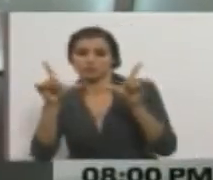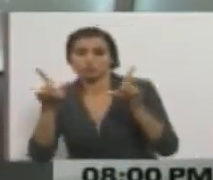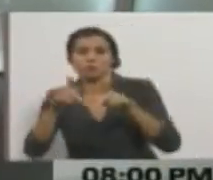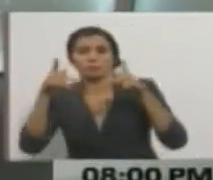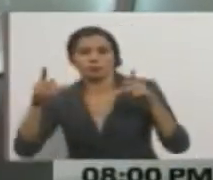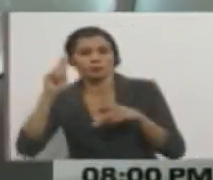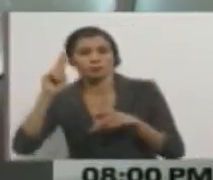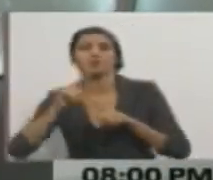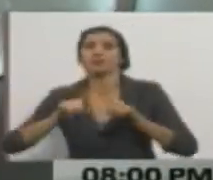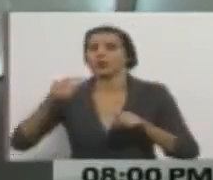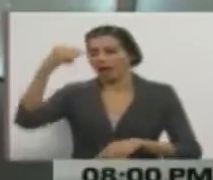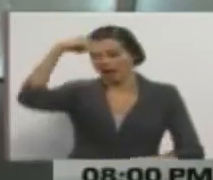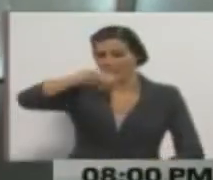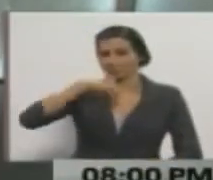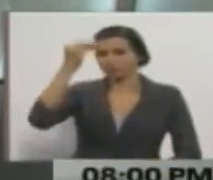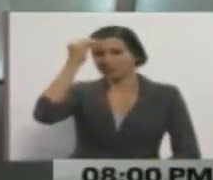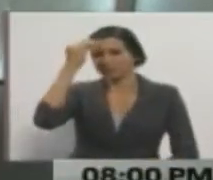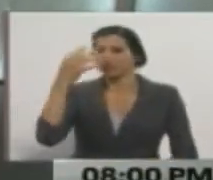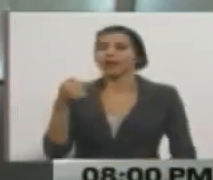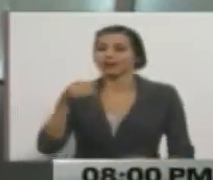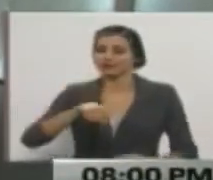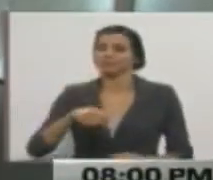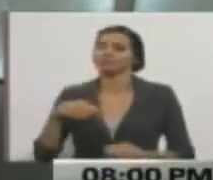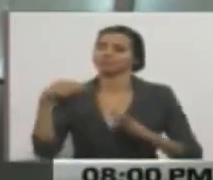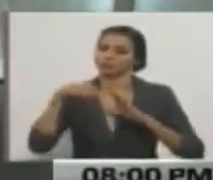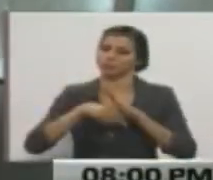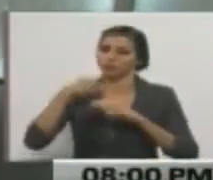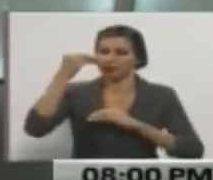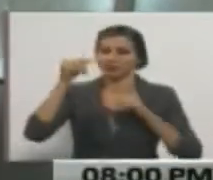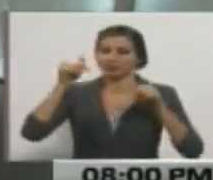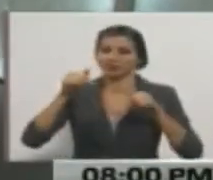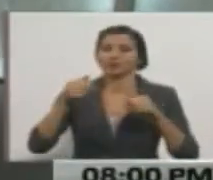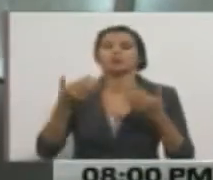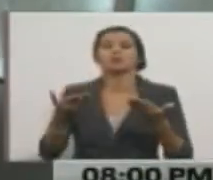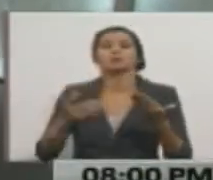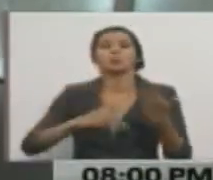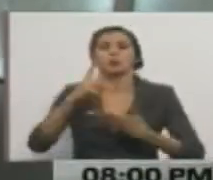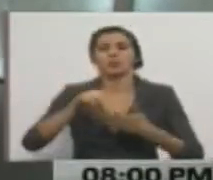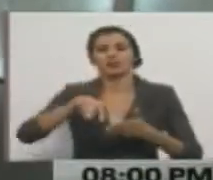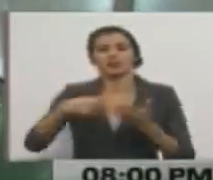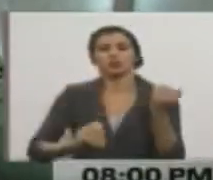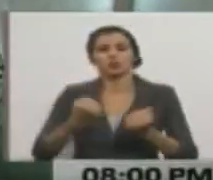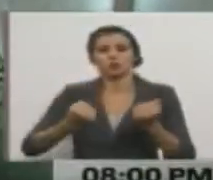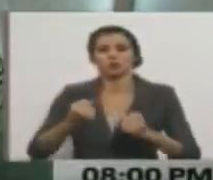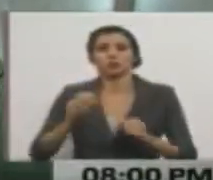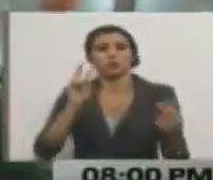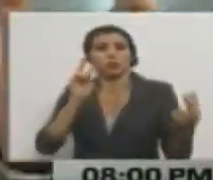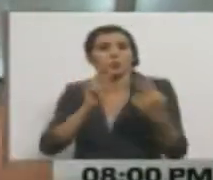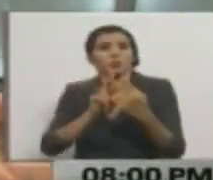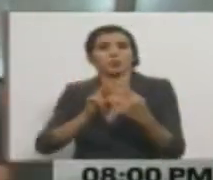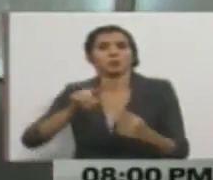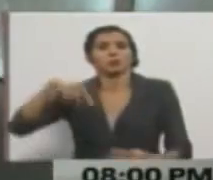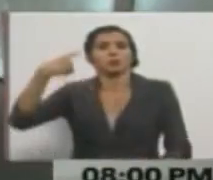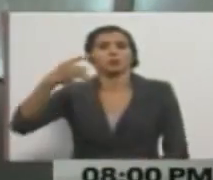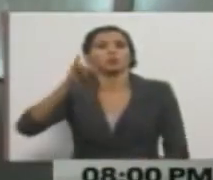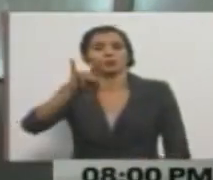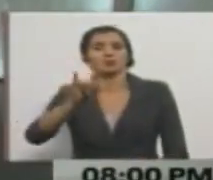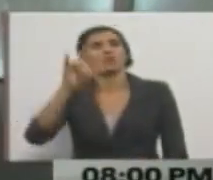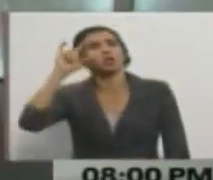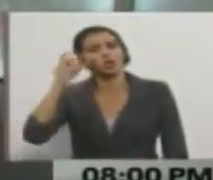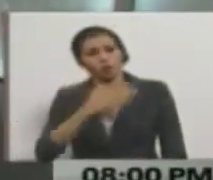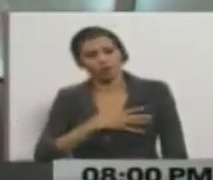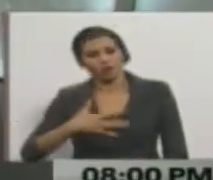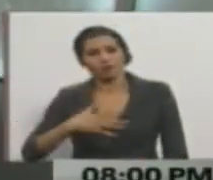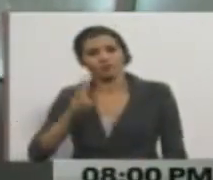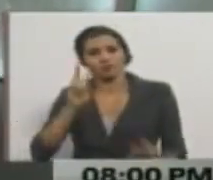piensan. De la segunda nos encargamos nosotros aquí, en tú, en vuestro, cayendo y corriendo. Nos vemos el próximo lunes, Dios mediante,